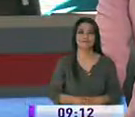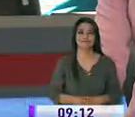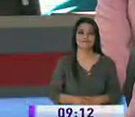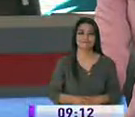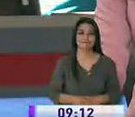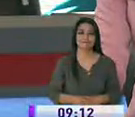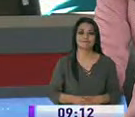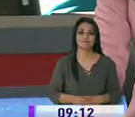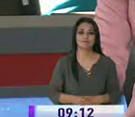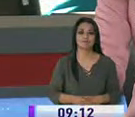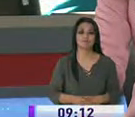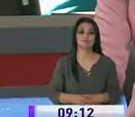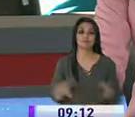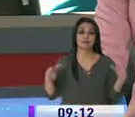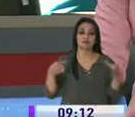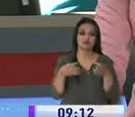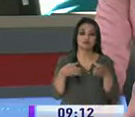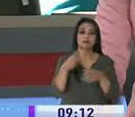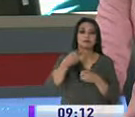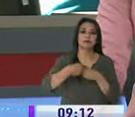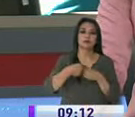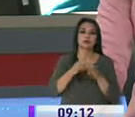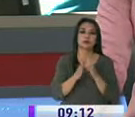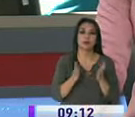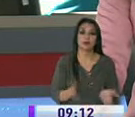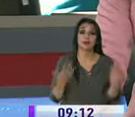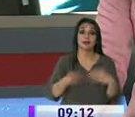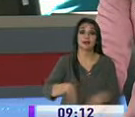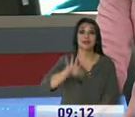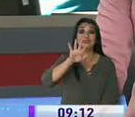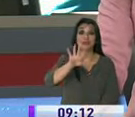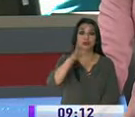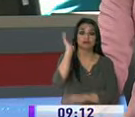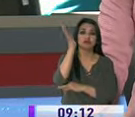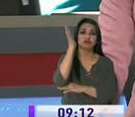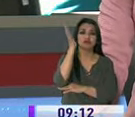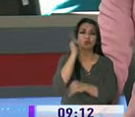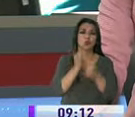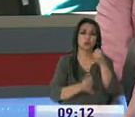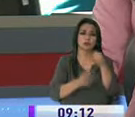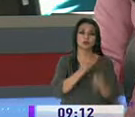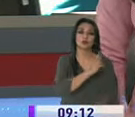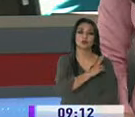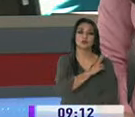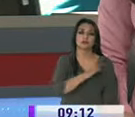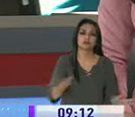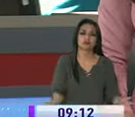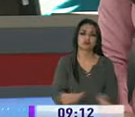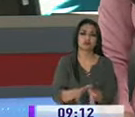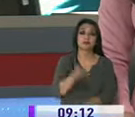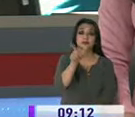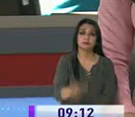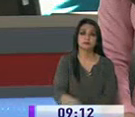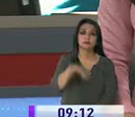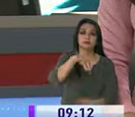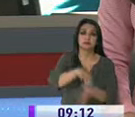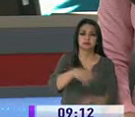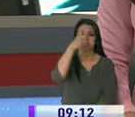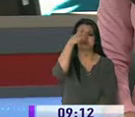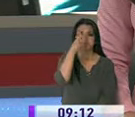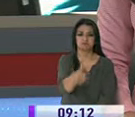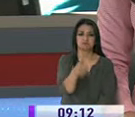La Corporación Participación Ciudadana desarrolló su 5º y último conversatorio en una universidad para impulsar un voto responsable el